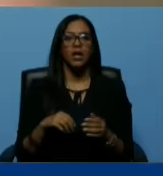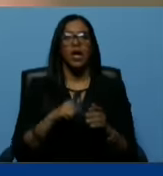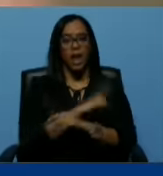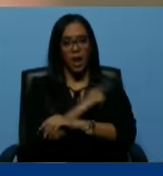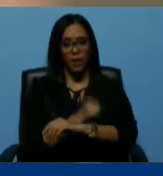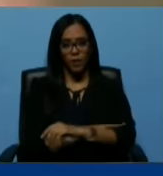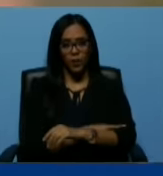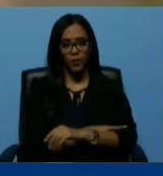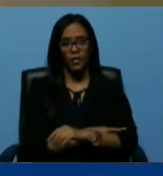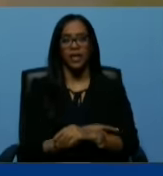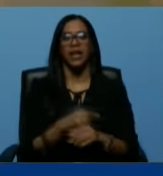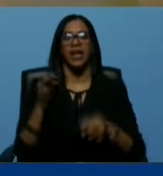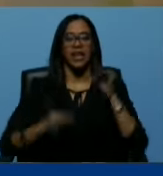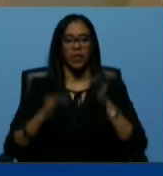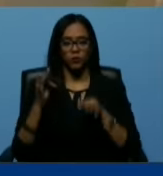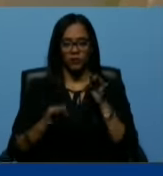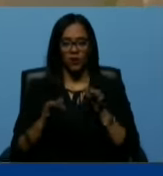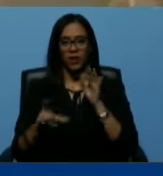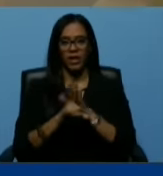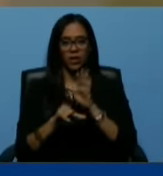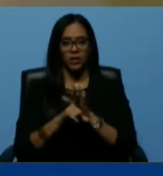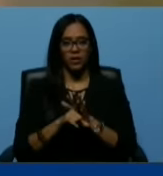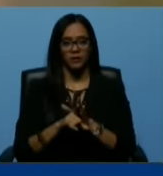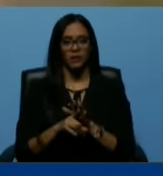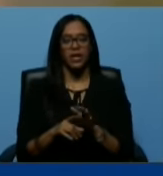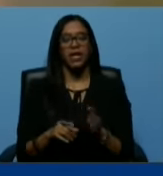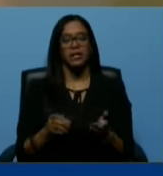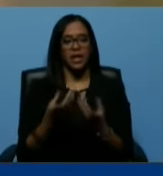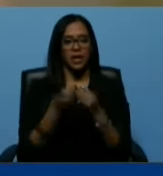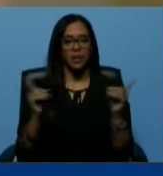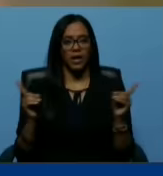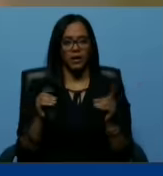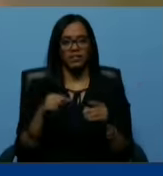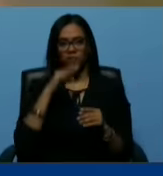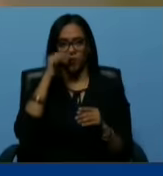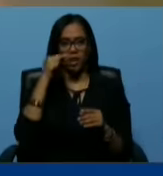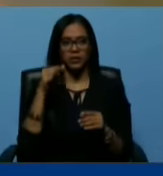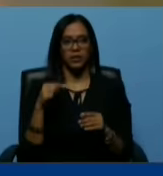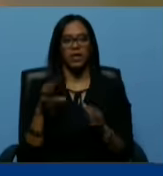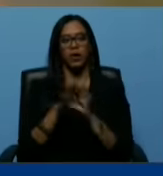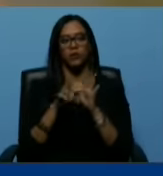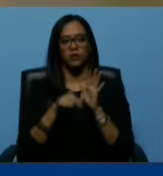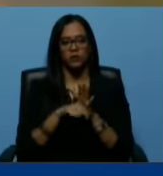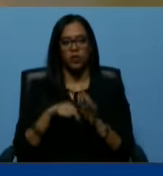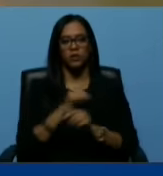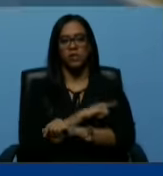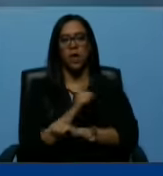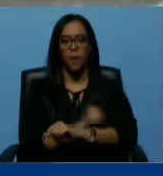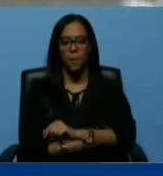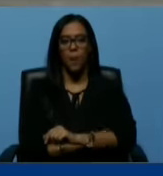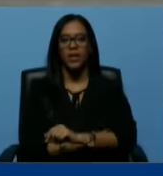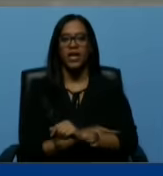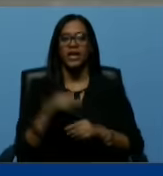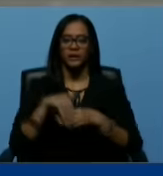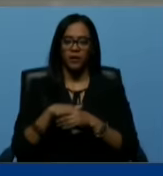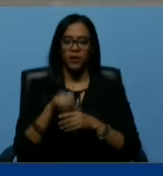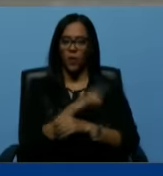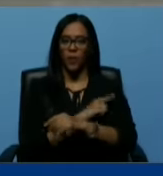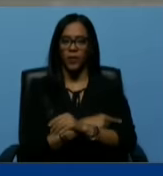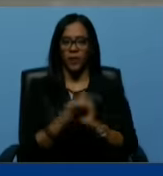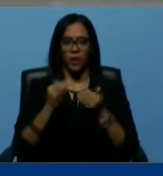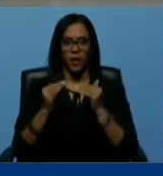legislativo y judicial, los tres poderes clásicos, la democracia burguesa, propone la constitución de un poder electoral y un poder moral. Jorge